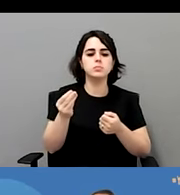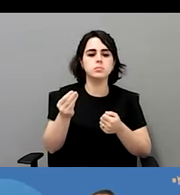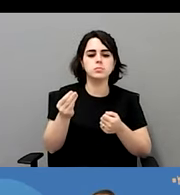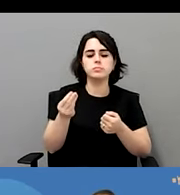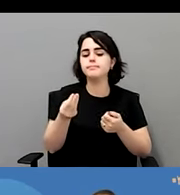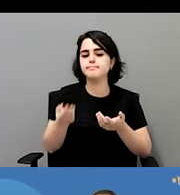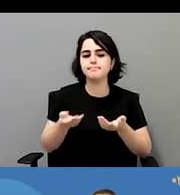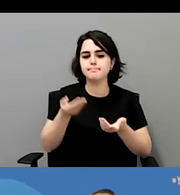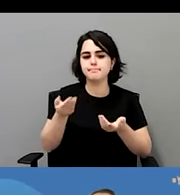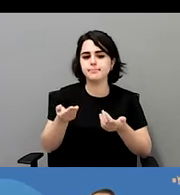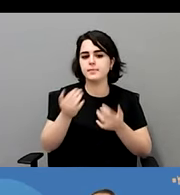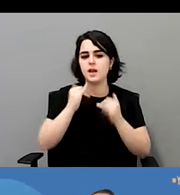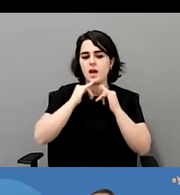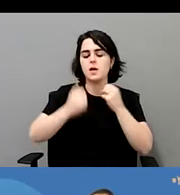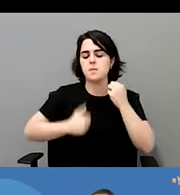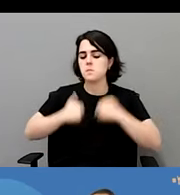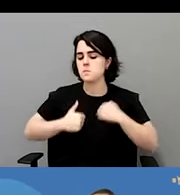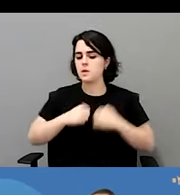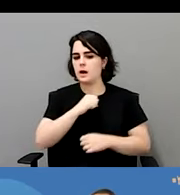mis necesidades